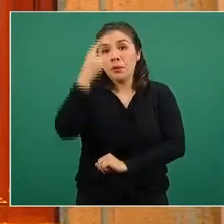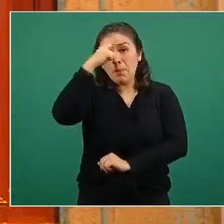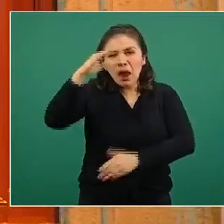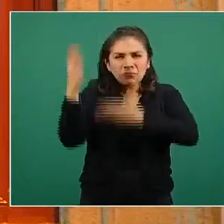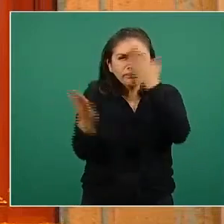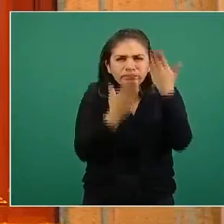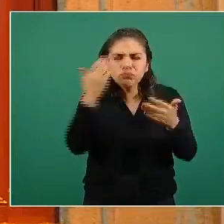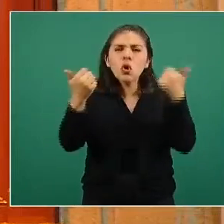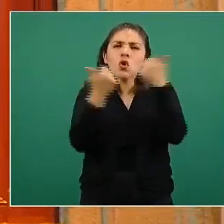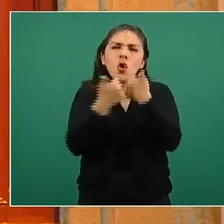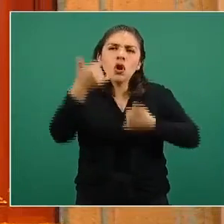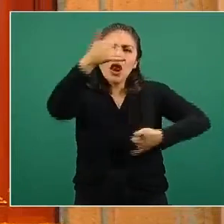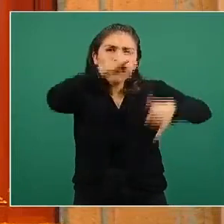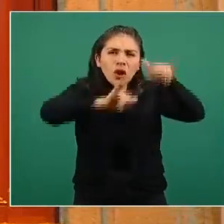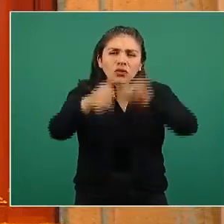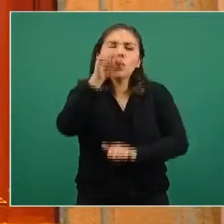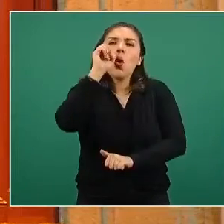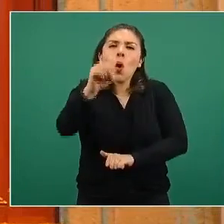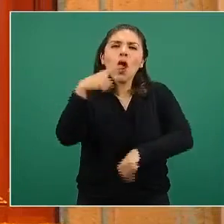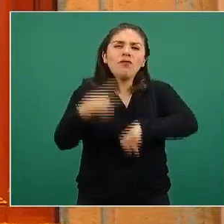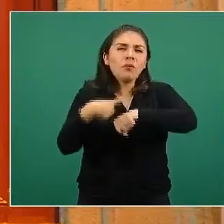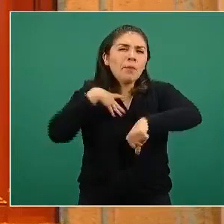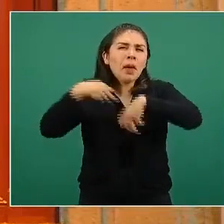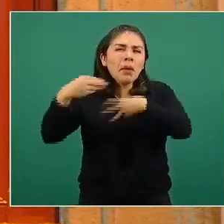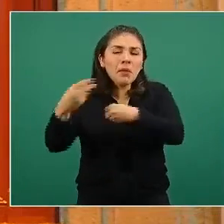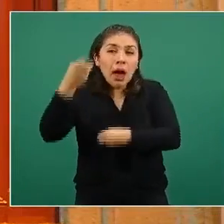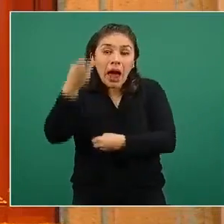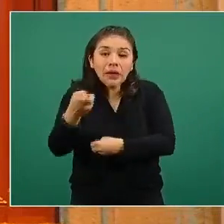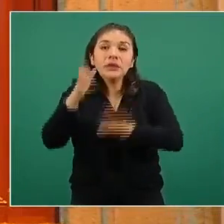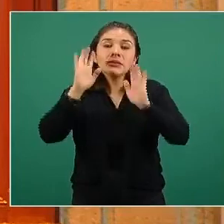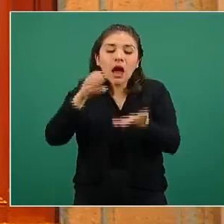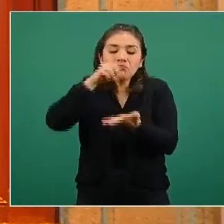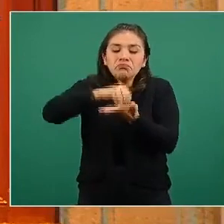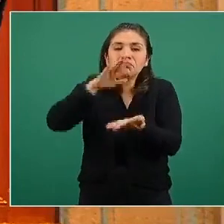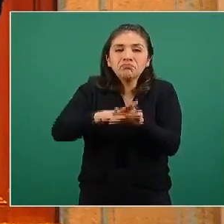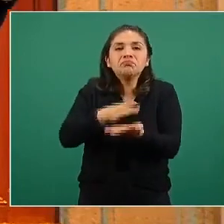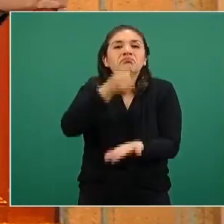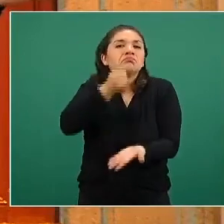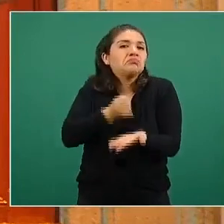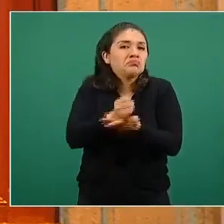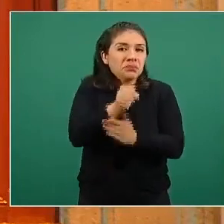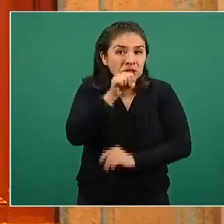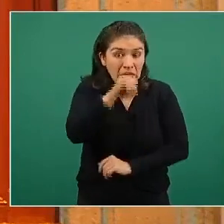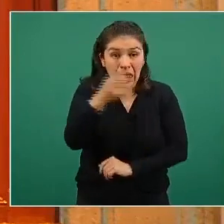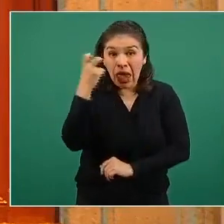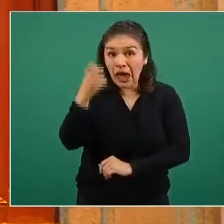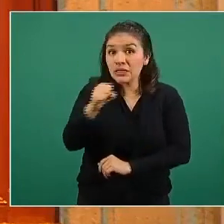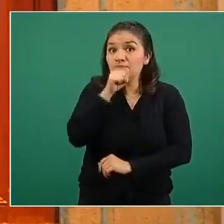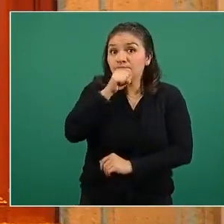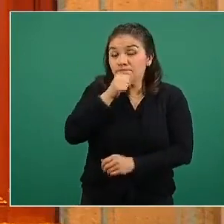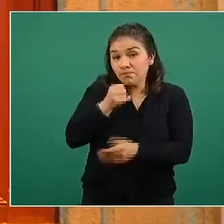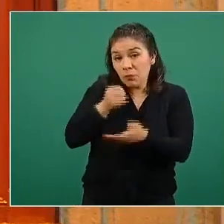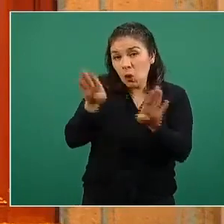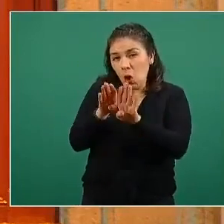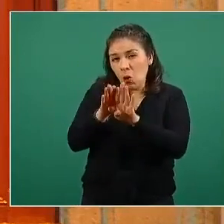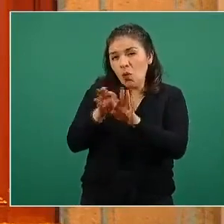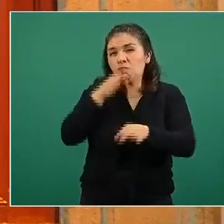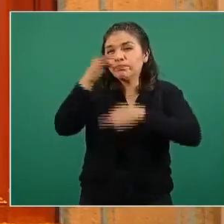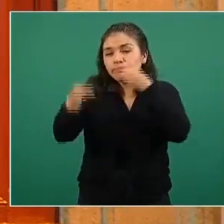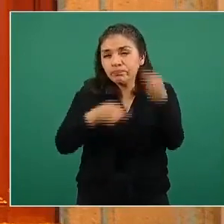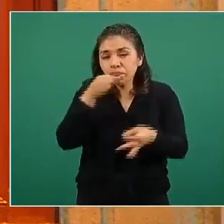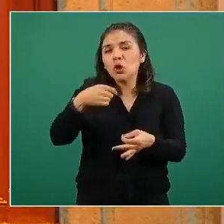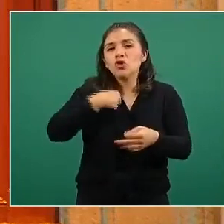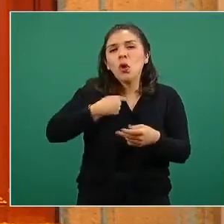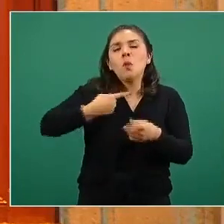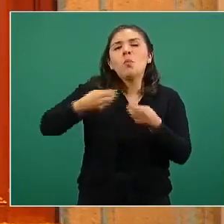ya sea de laboratorio o epidemiológicos, son finalmente confirmadas. Aquí para la estimación utilizamos porcentajes